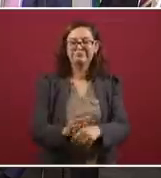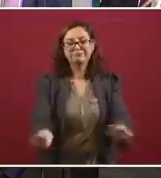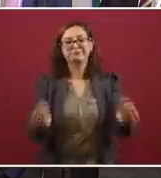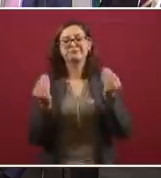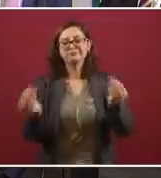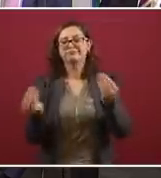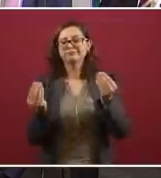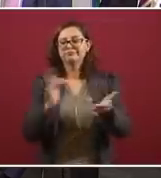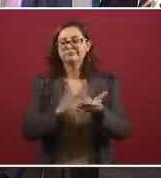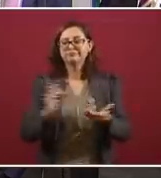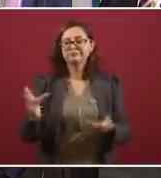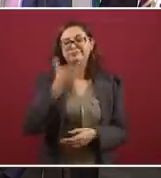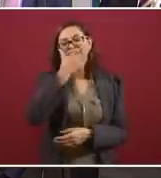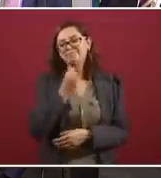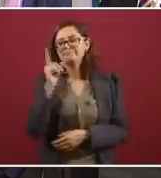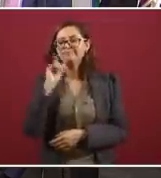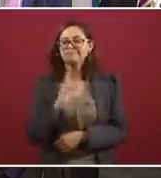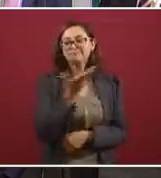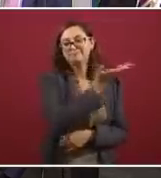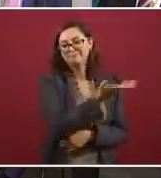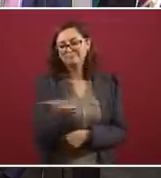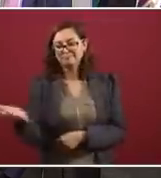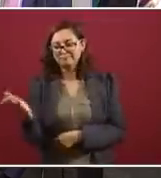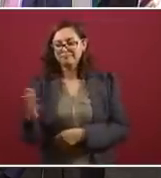muchas gracias a todas y a todos.